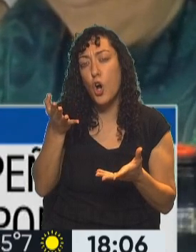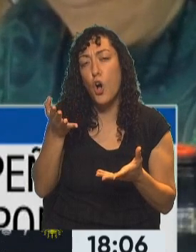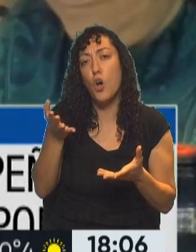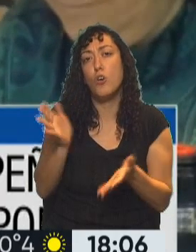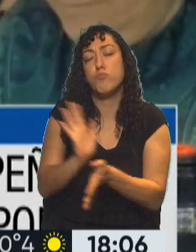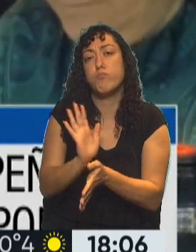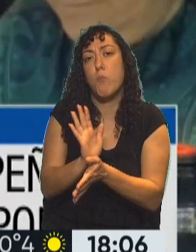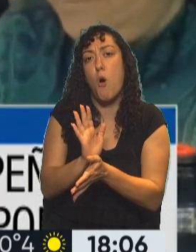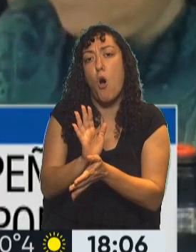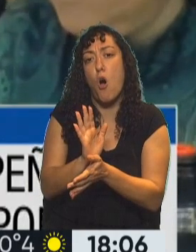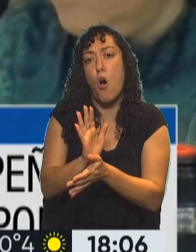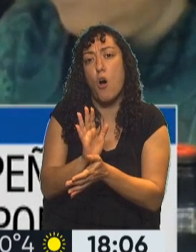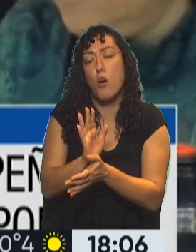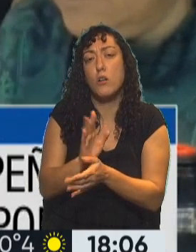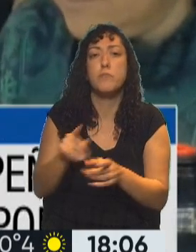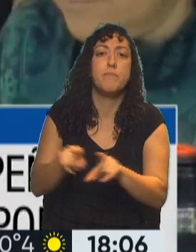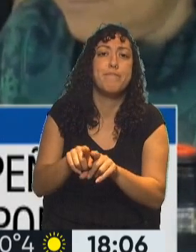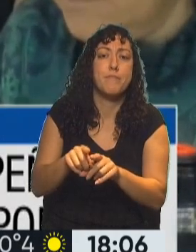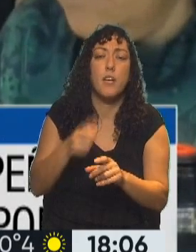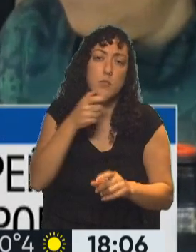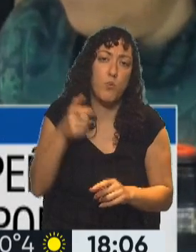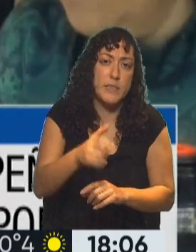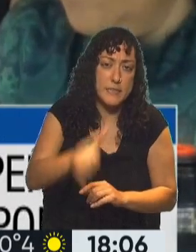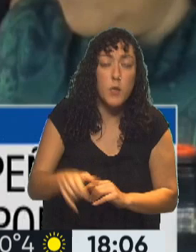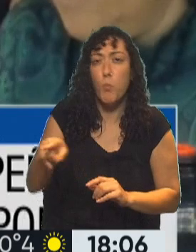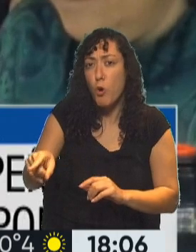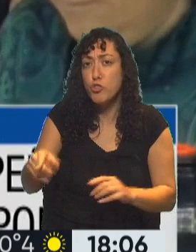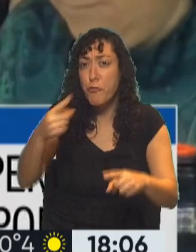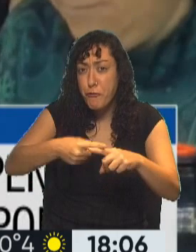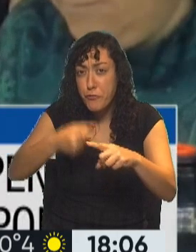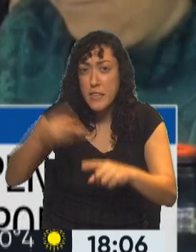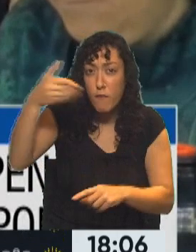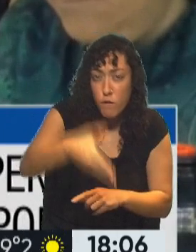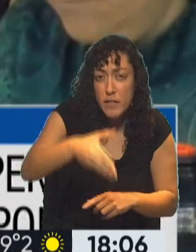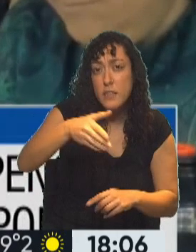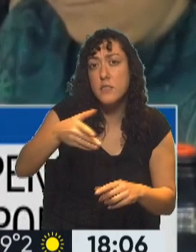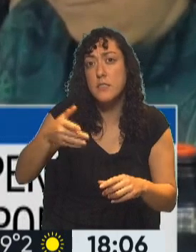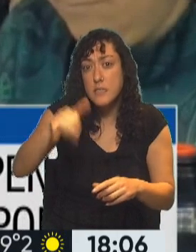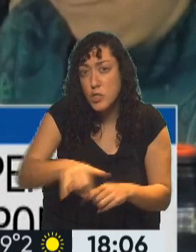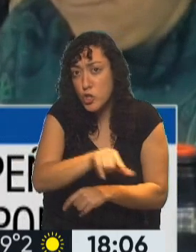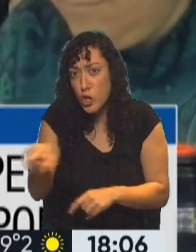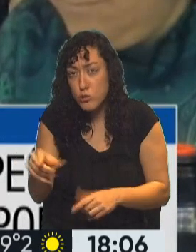esfera de la reticencia. Simplemente, ¿usted fue a esta reunión, a esta fiesta?